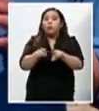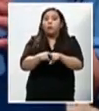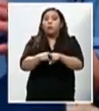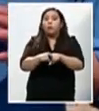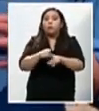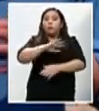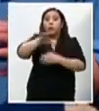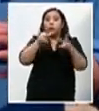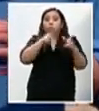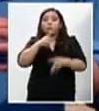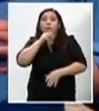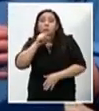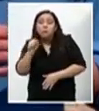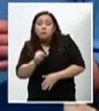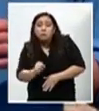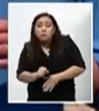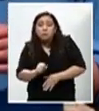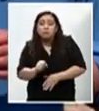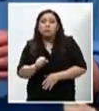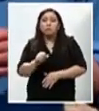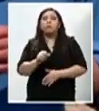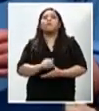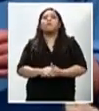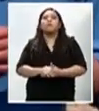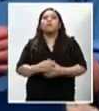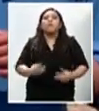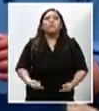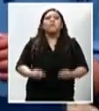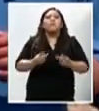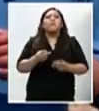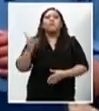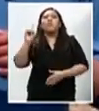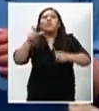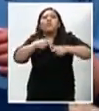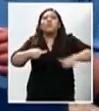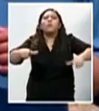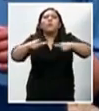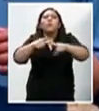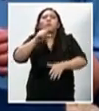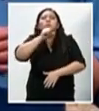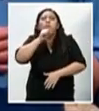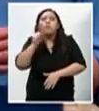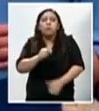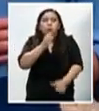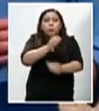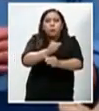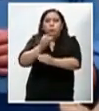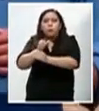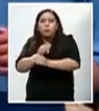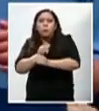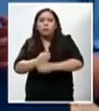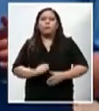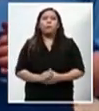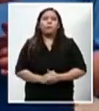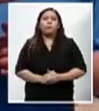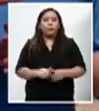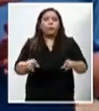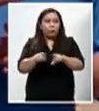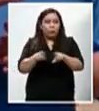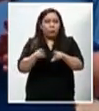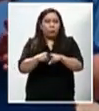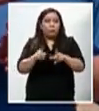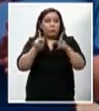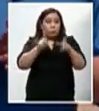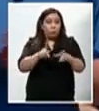nuestros compatriotas de la tercera edad que viven en todos los asilos de ancianos de Honduras. Ya vacunamos a todos